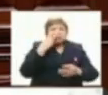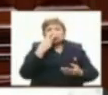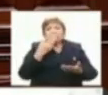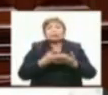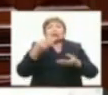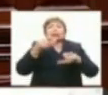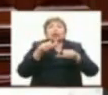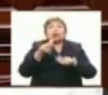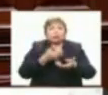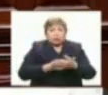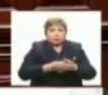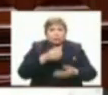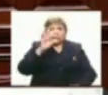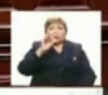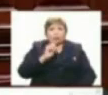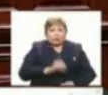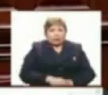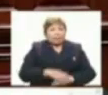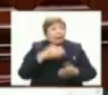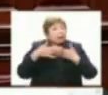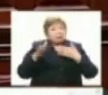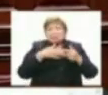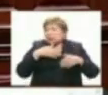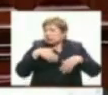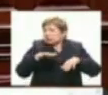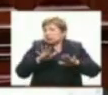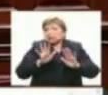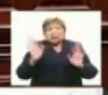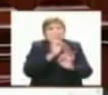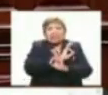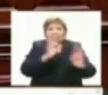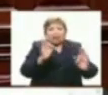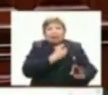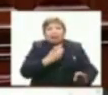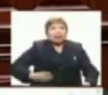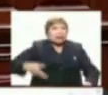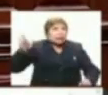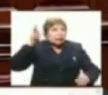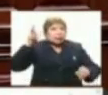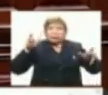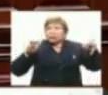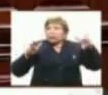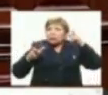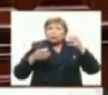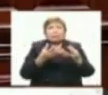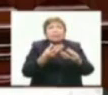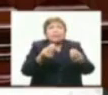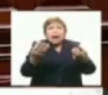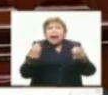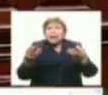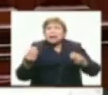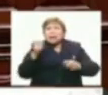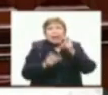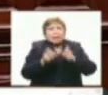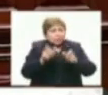económico implementado en los 90. A pesar de ello, ningún gobierno escuchó el malestar de las mayorías y